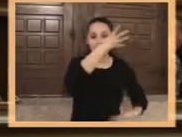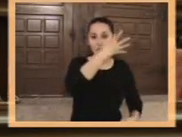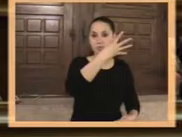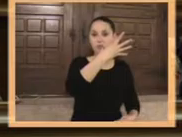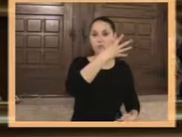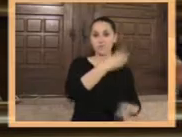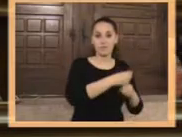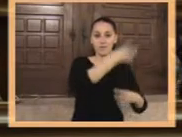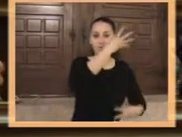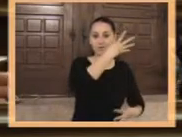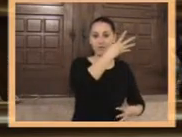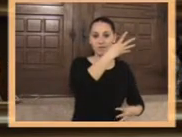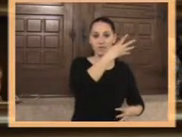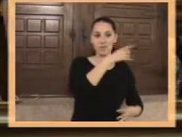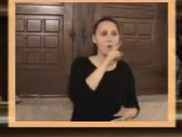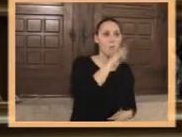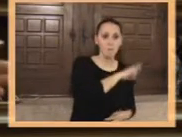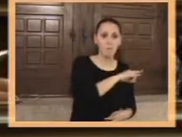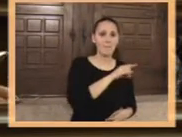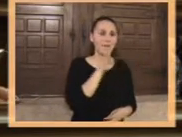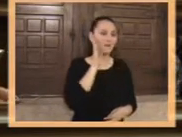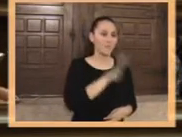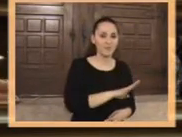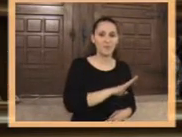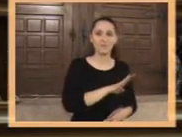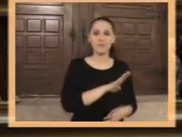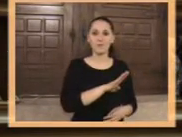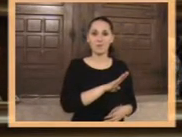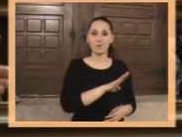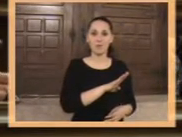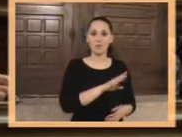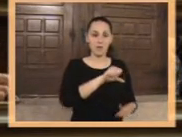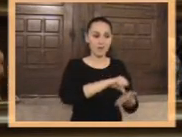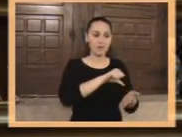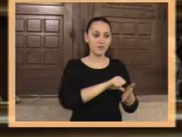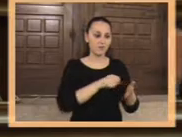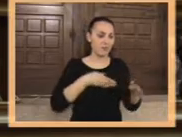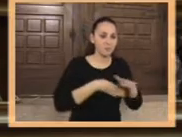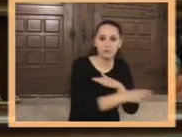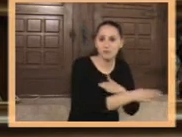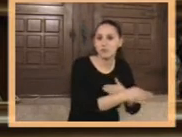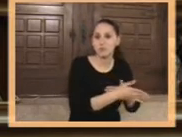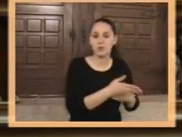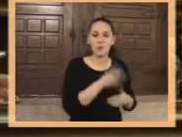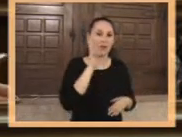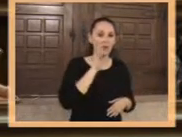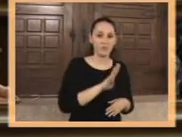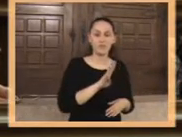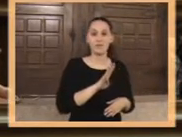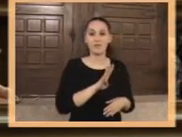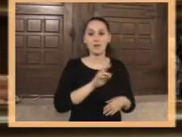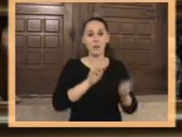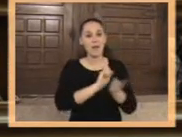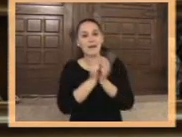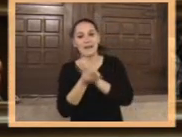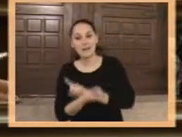semi-abandonado en una confluencia de avenidas de las entradas de la ciudad importante a un edificio que generará actividad